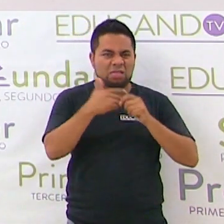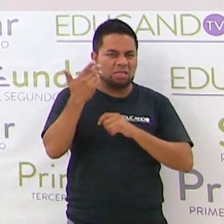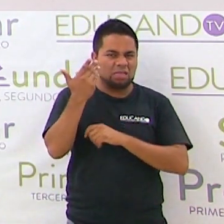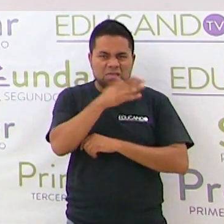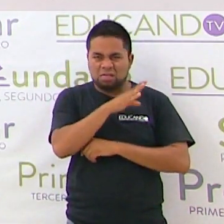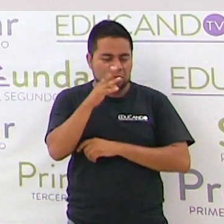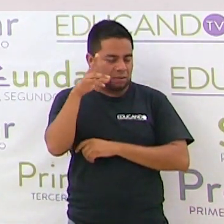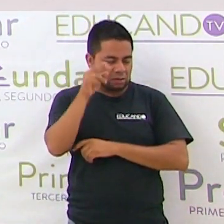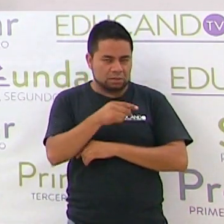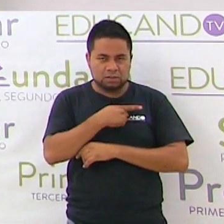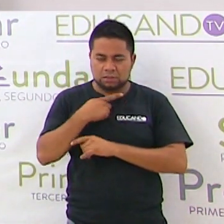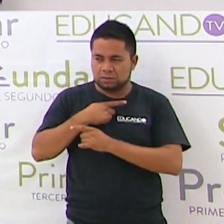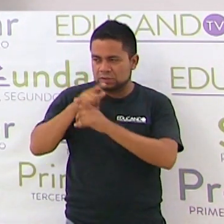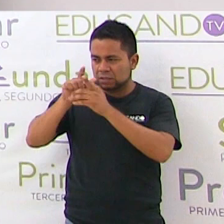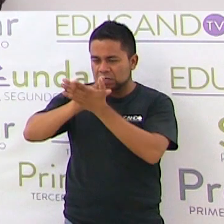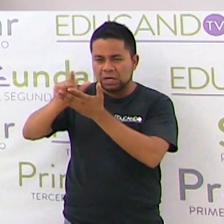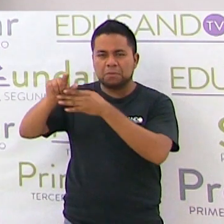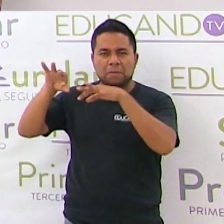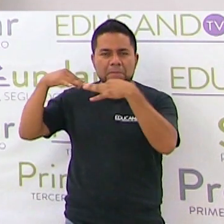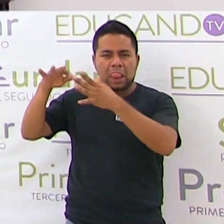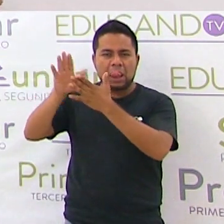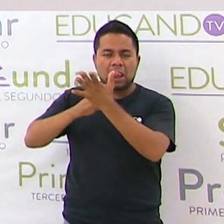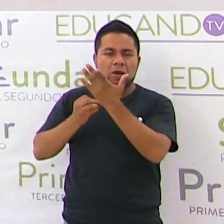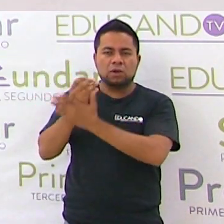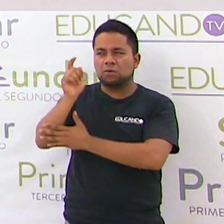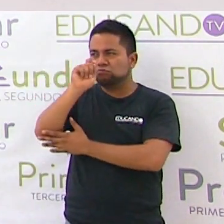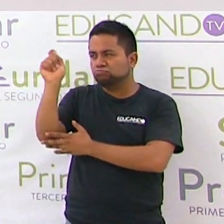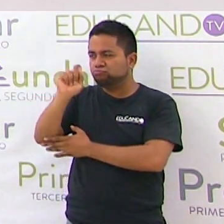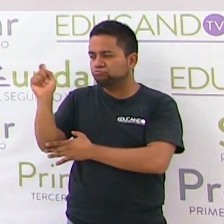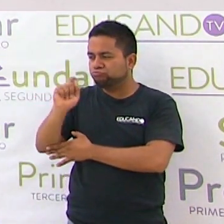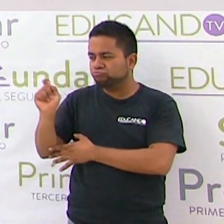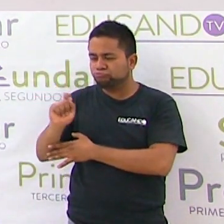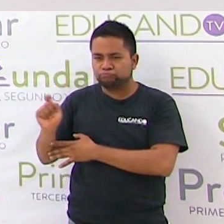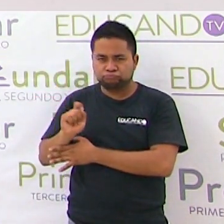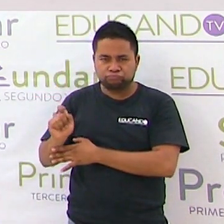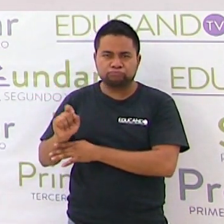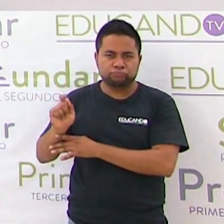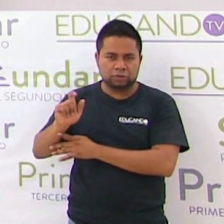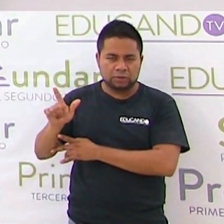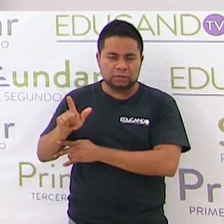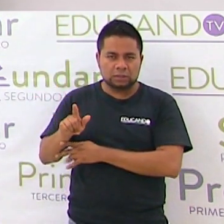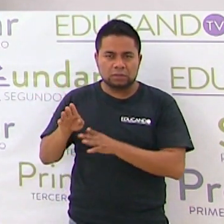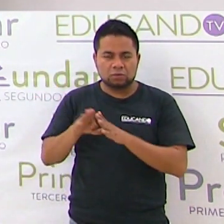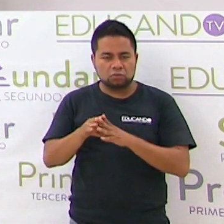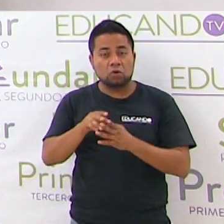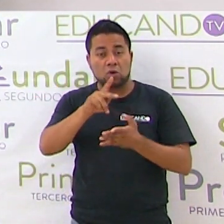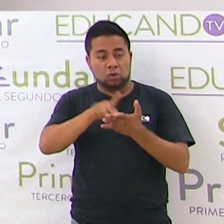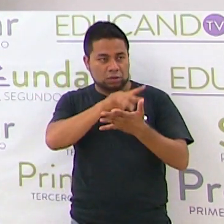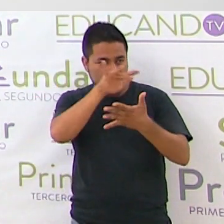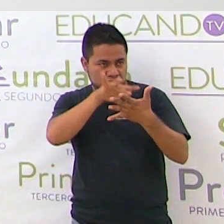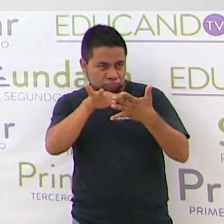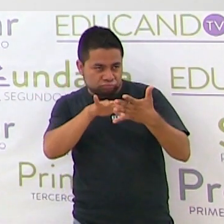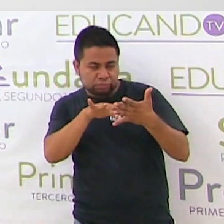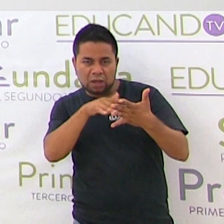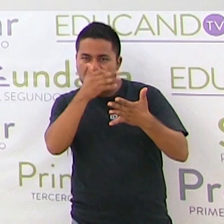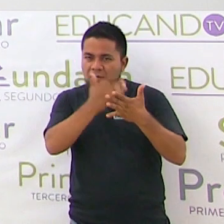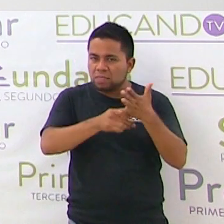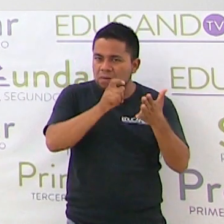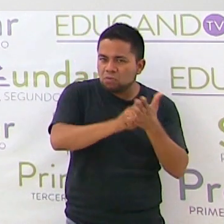ahí alguna palabra, un acento, un punto,